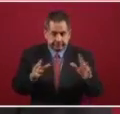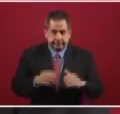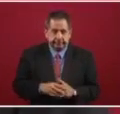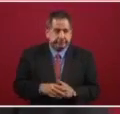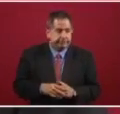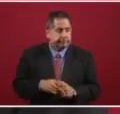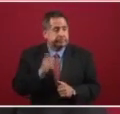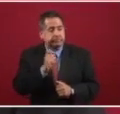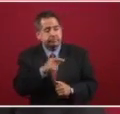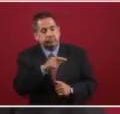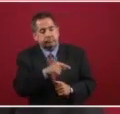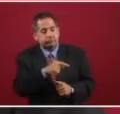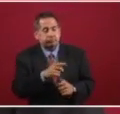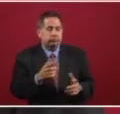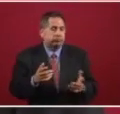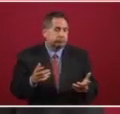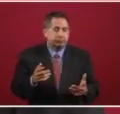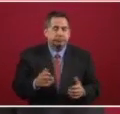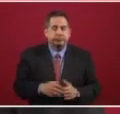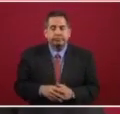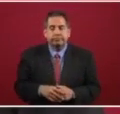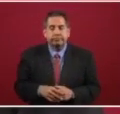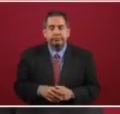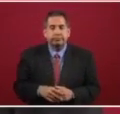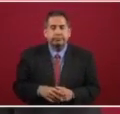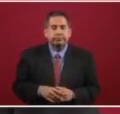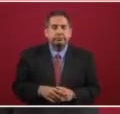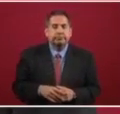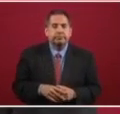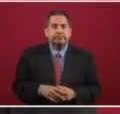está haciendo esta